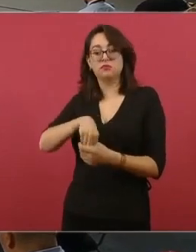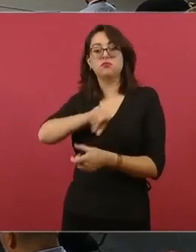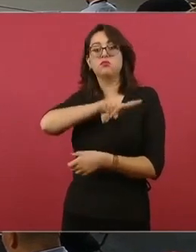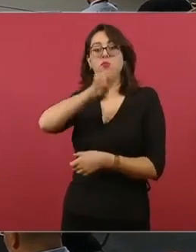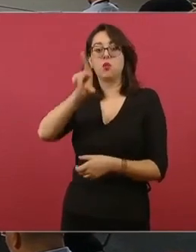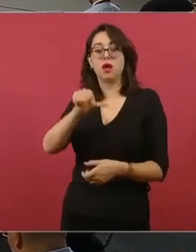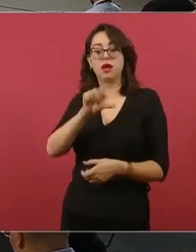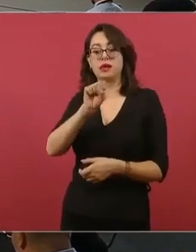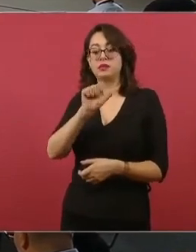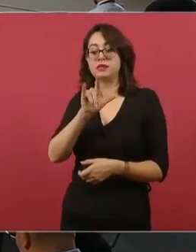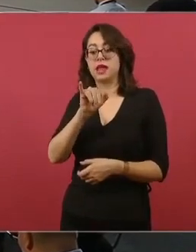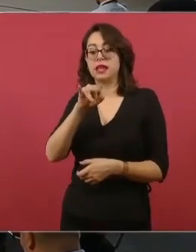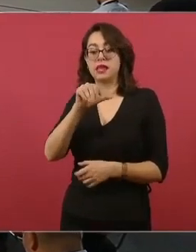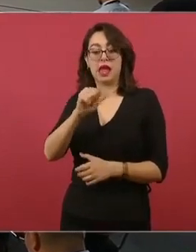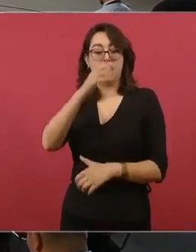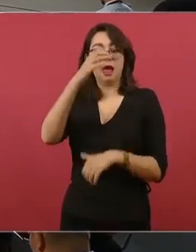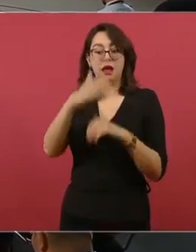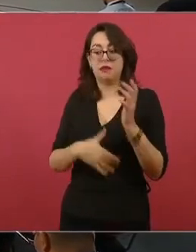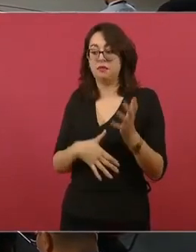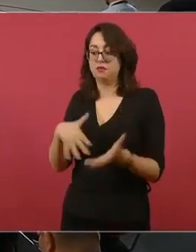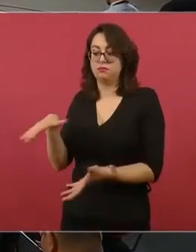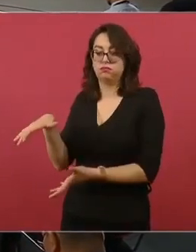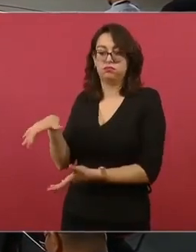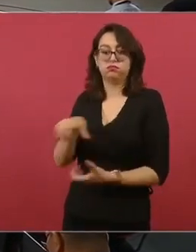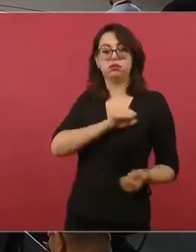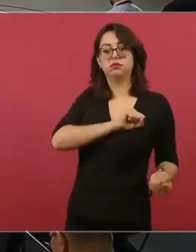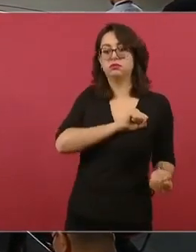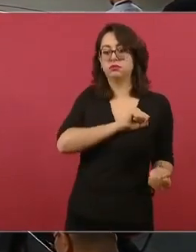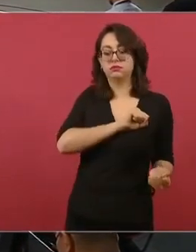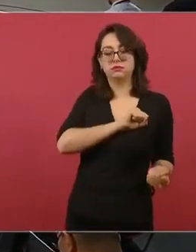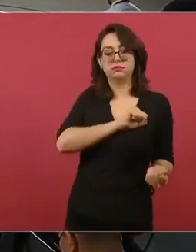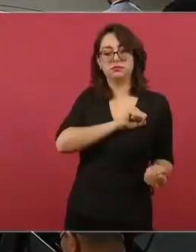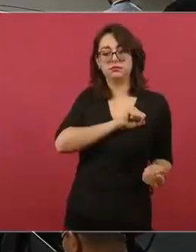Esa partida es la que hace mención Pablo,